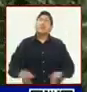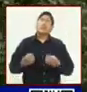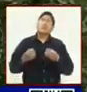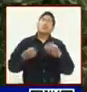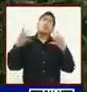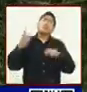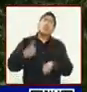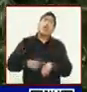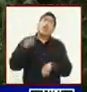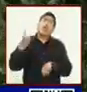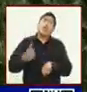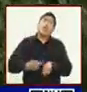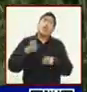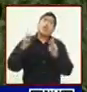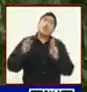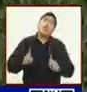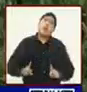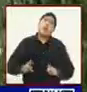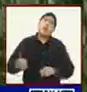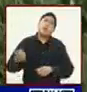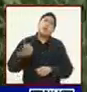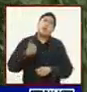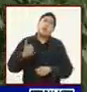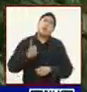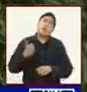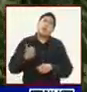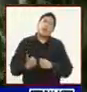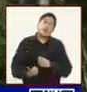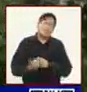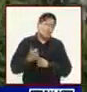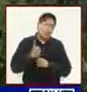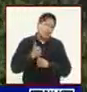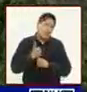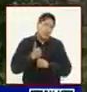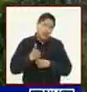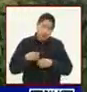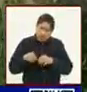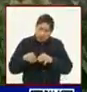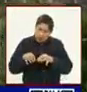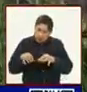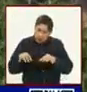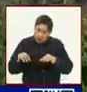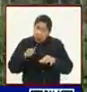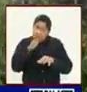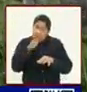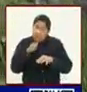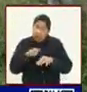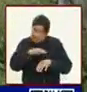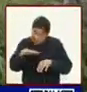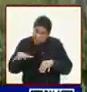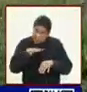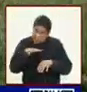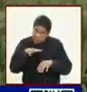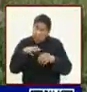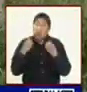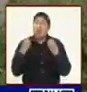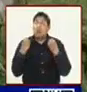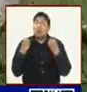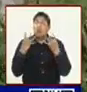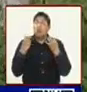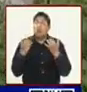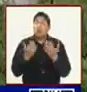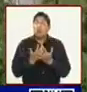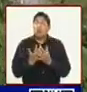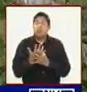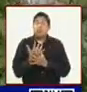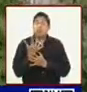Muchas veces las personas son responsables de los criaderos de mosquitos en la ciudad. Por ejemplo, en este lote donde hay bastante